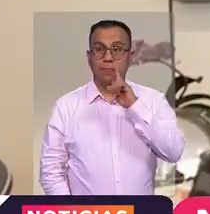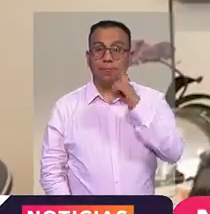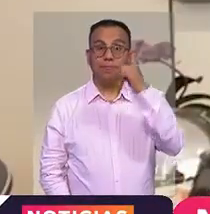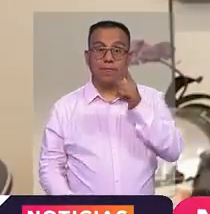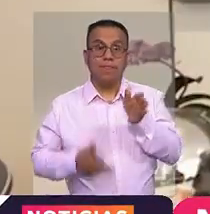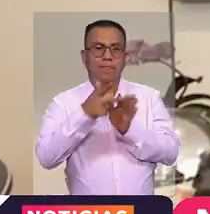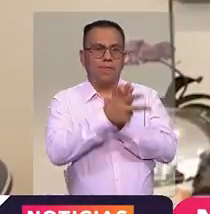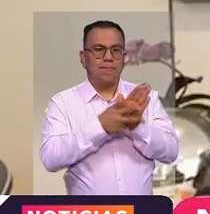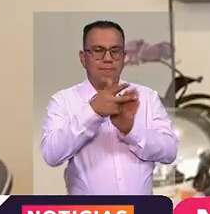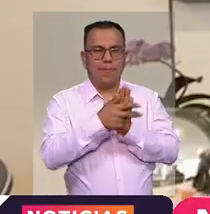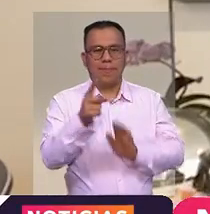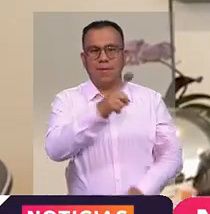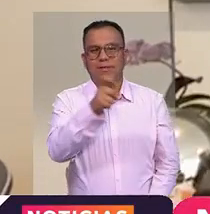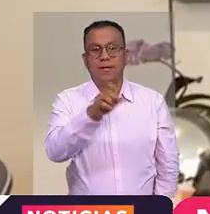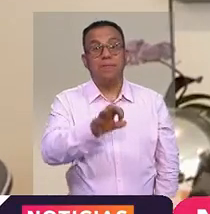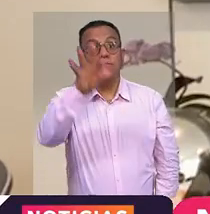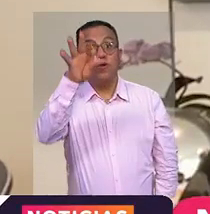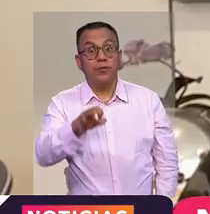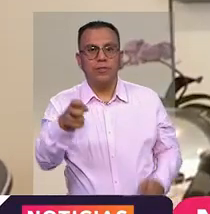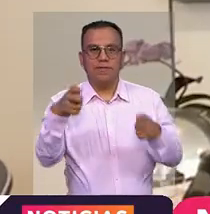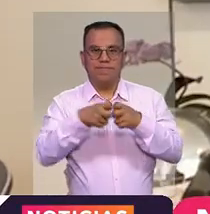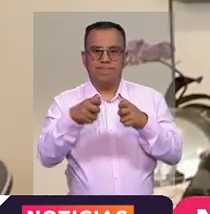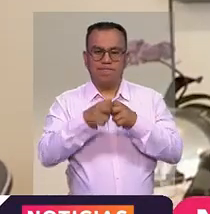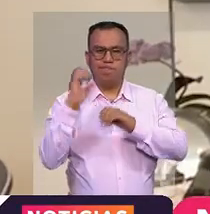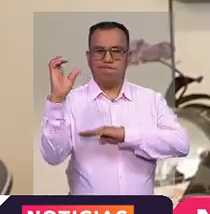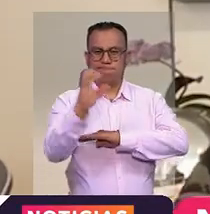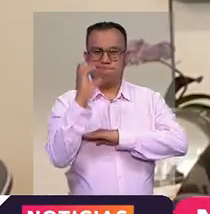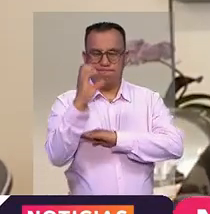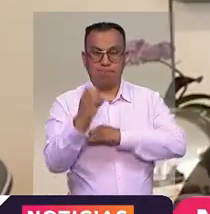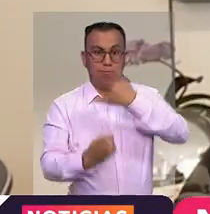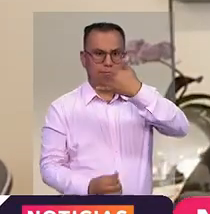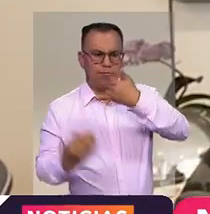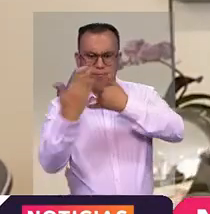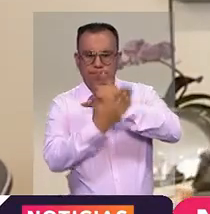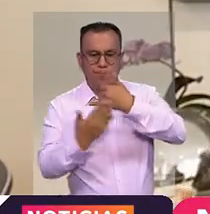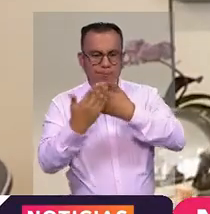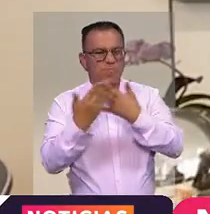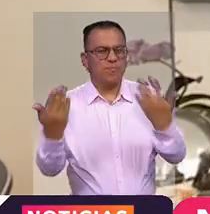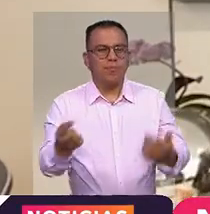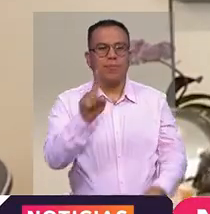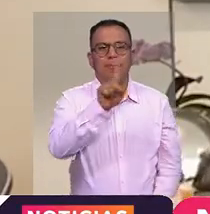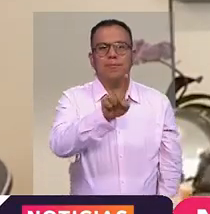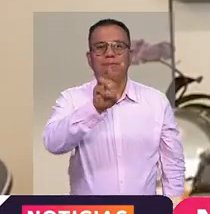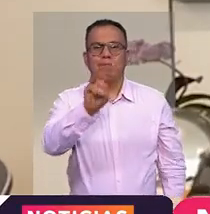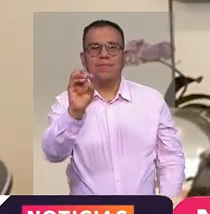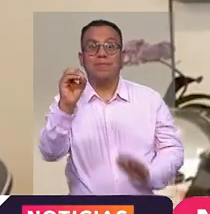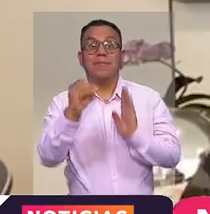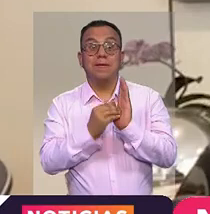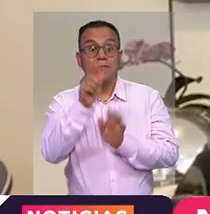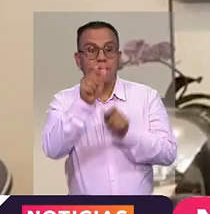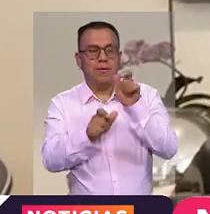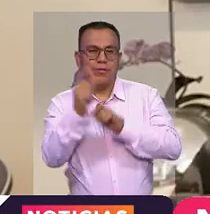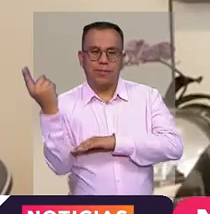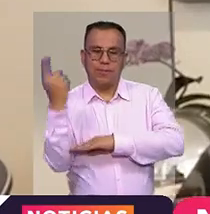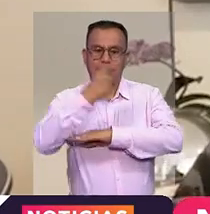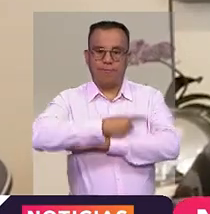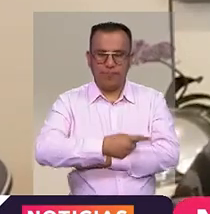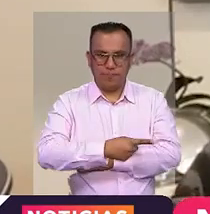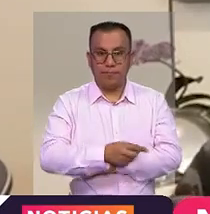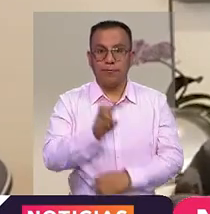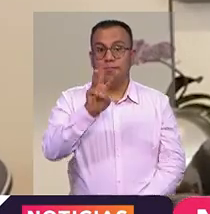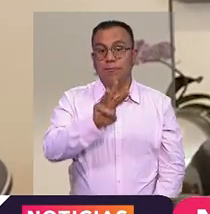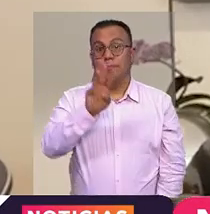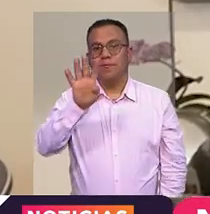tren 100% eléctrico del país va a movilizar cerca de 130 mil personas día,